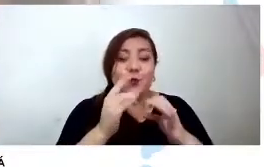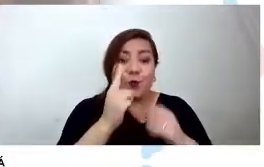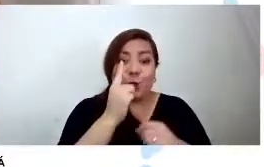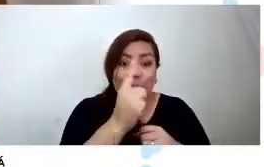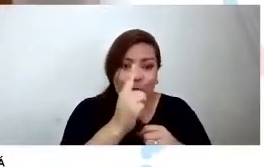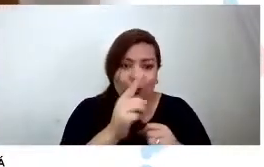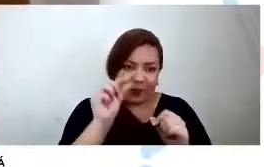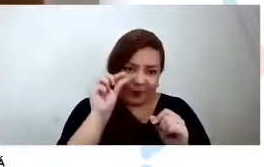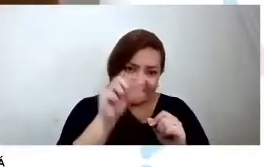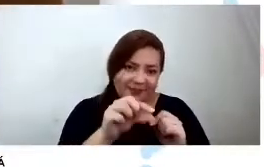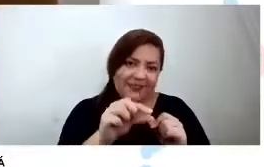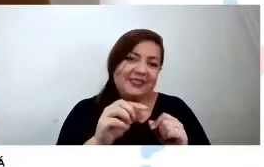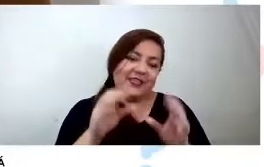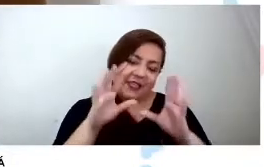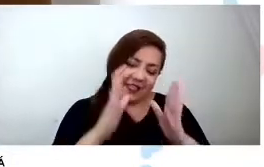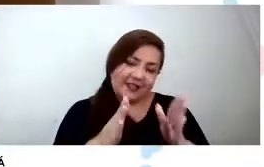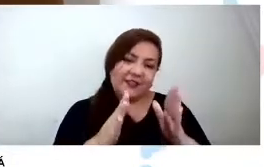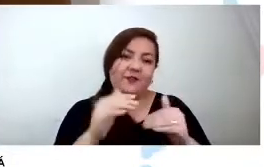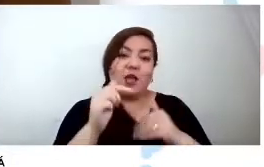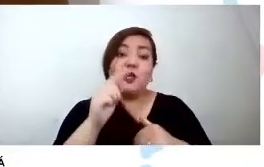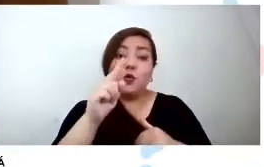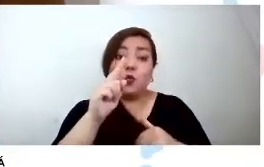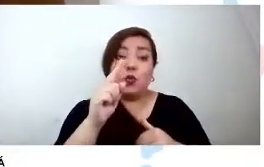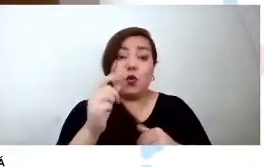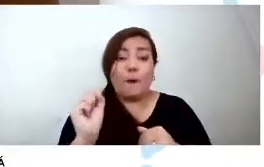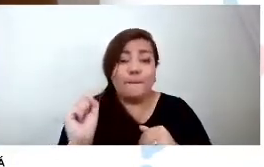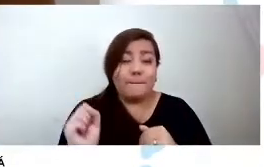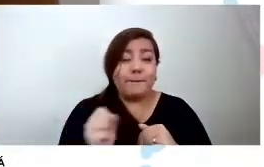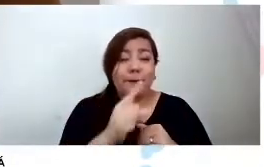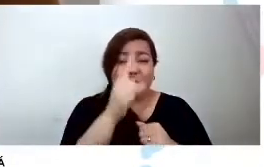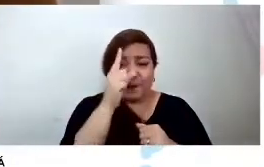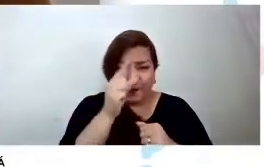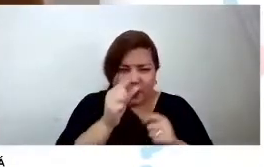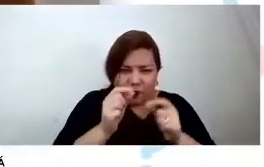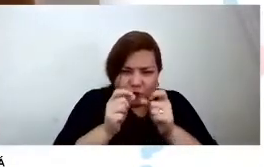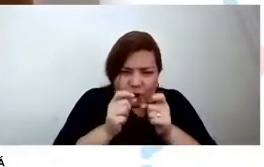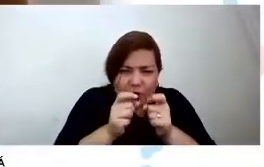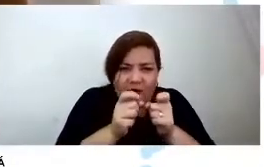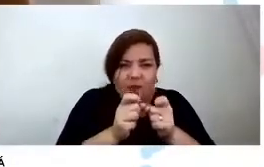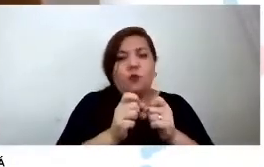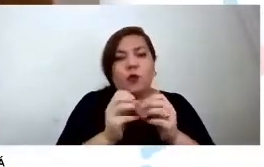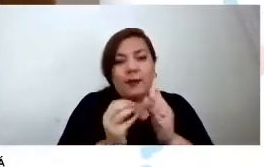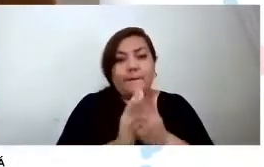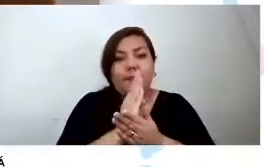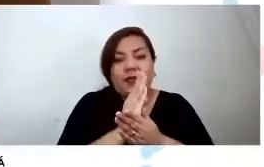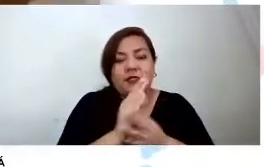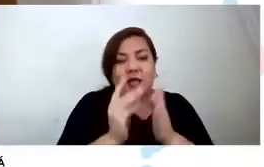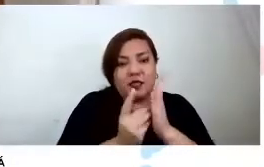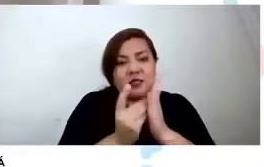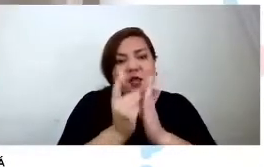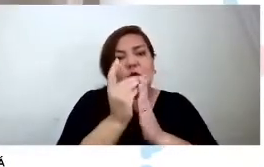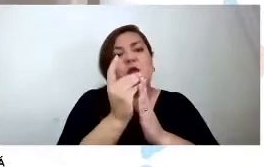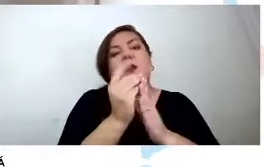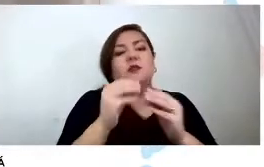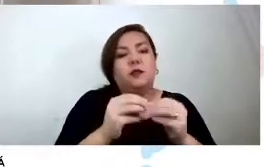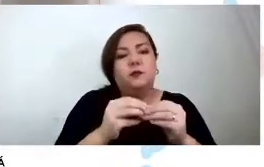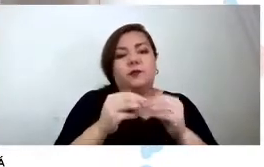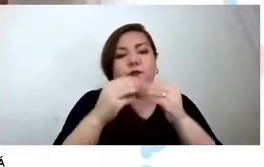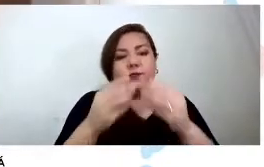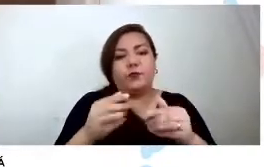ahí, y es porque es de los primeros organismos que empiezan a desarrollarse